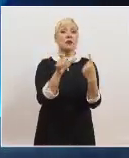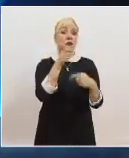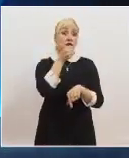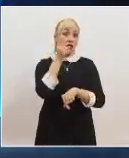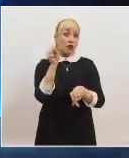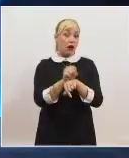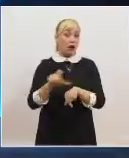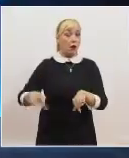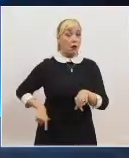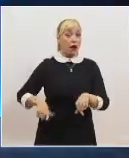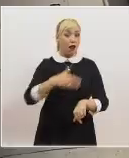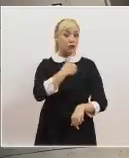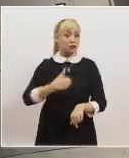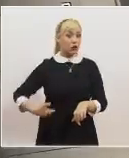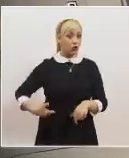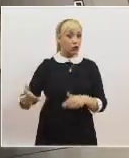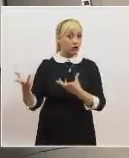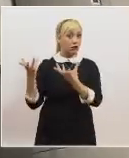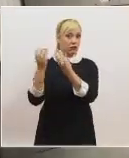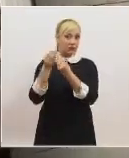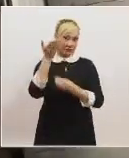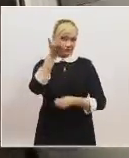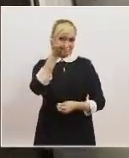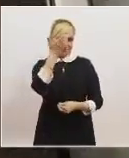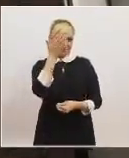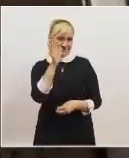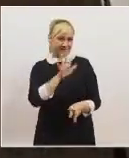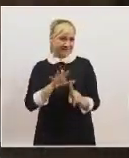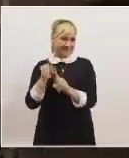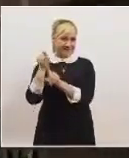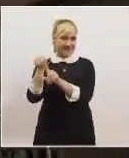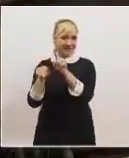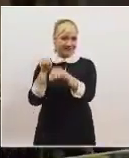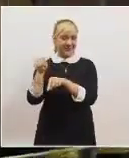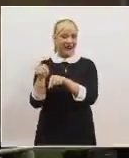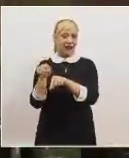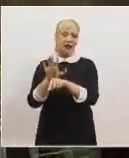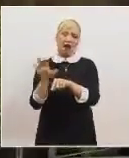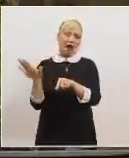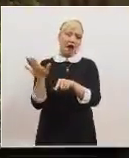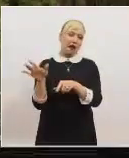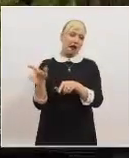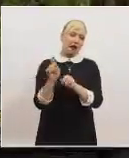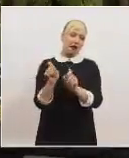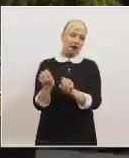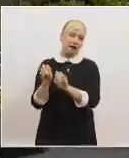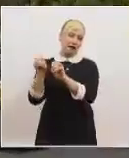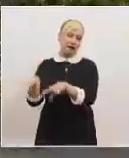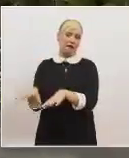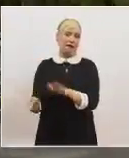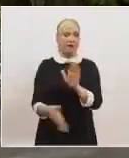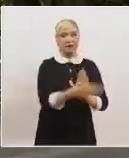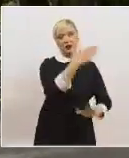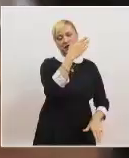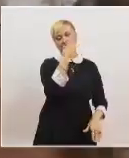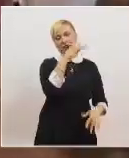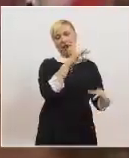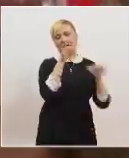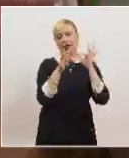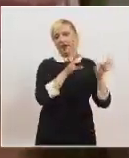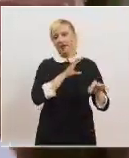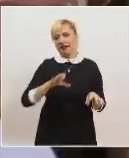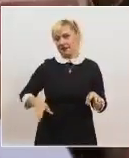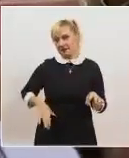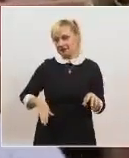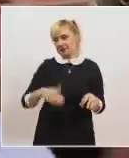exsecretario de Gobernación. El Tribunal Electoral del Poder Judicial de la Federación confirmó que el exsecretario